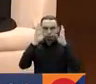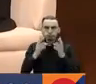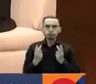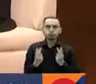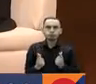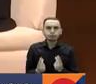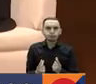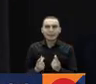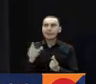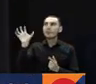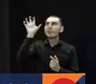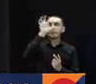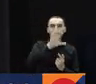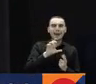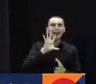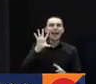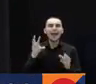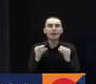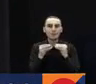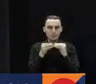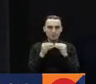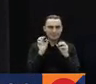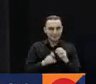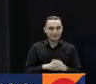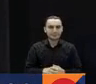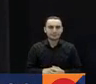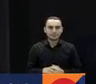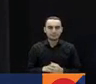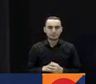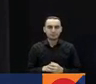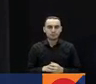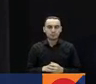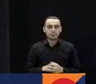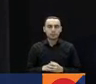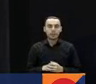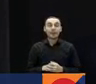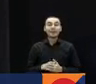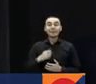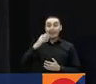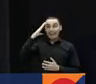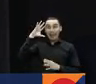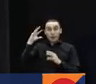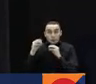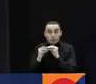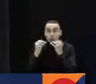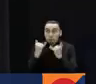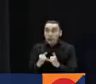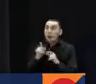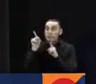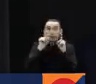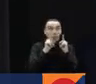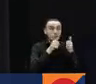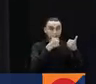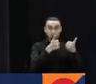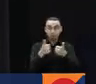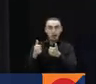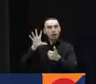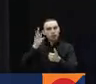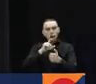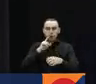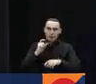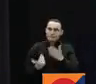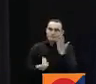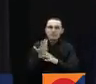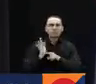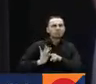tratados entre las naciones. El cambio climático es un tratado que, una vez ratificado por los países, debe ser adoptado y debe